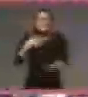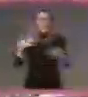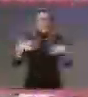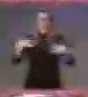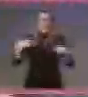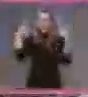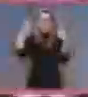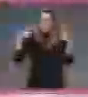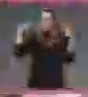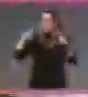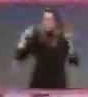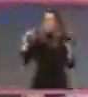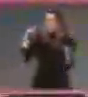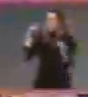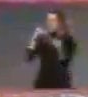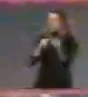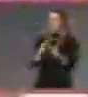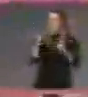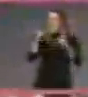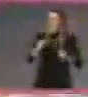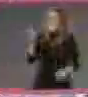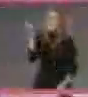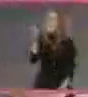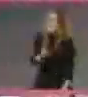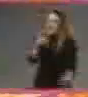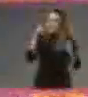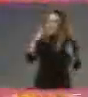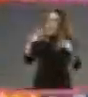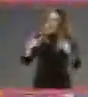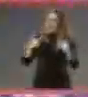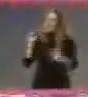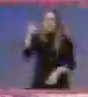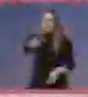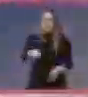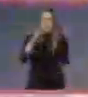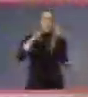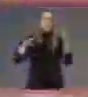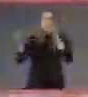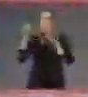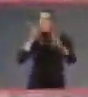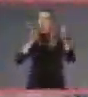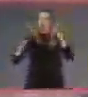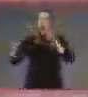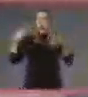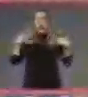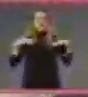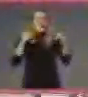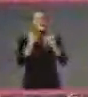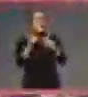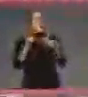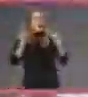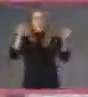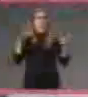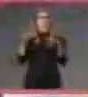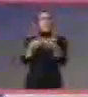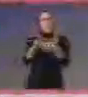sacrificio Que es venir Que venir con lo distraído descubre La Fiesta UN Grupo De